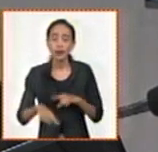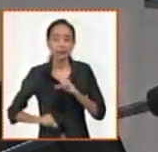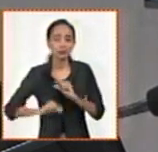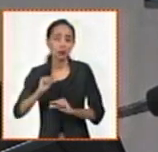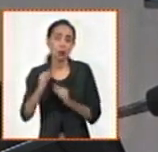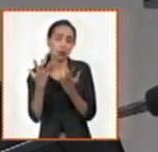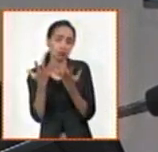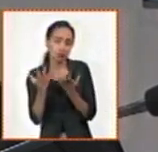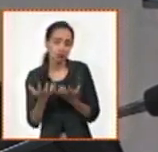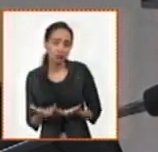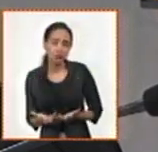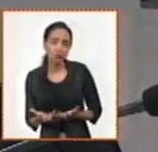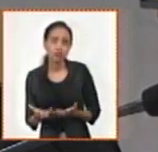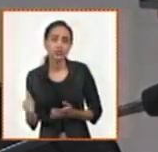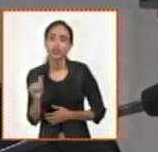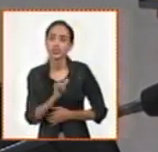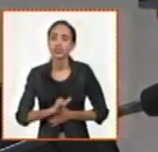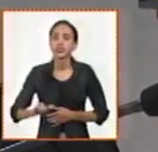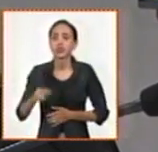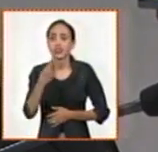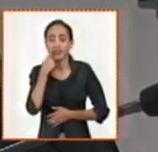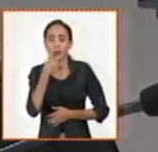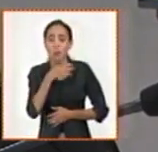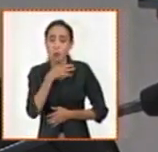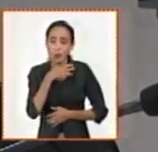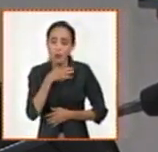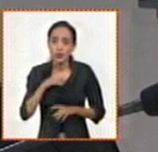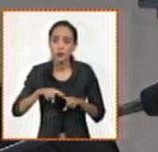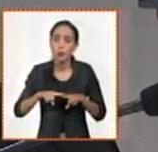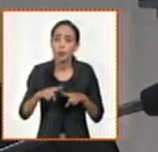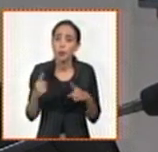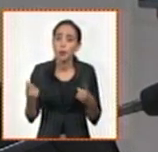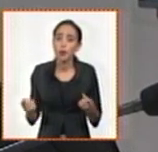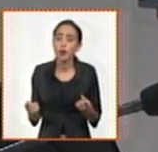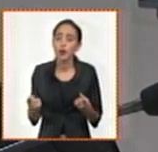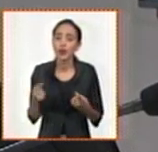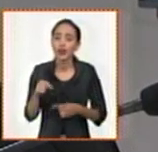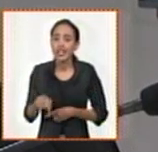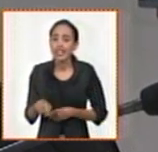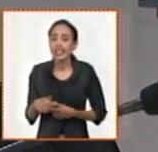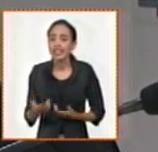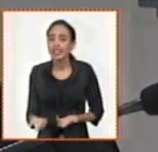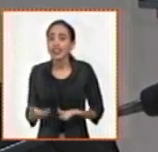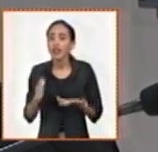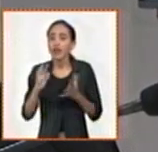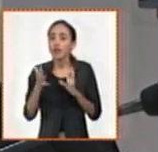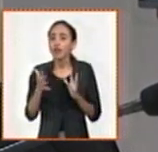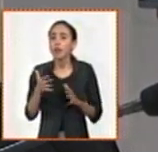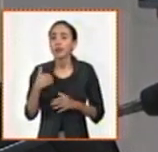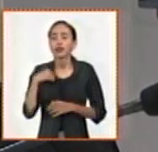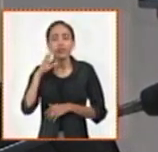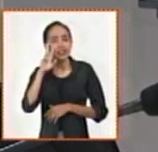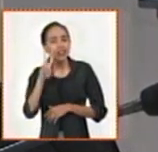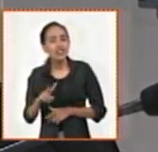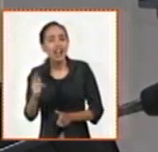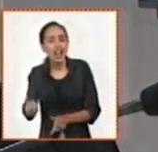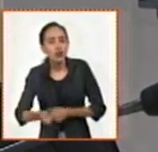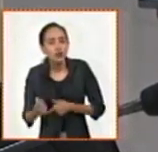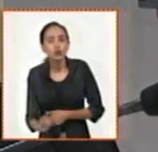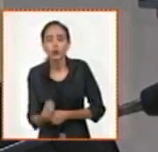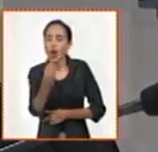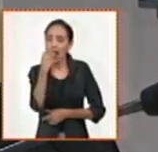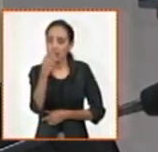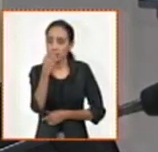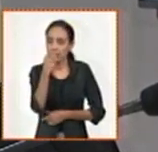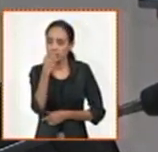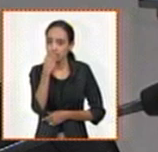de también de la pobreza, tenemos que decir, porque en este tipo de forma de visualizar la agricultura y